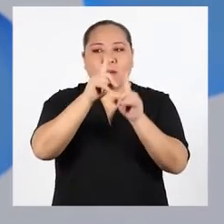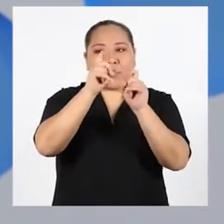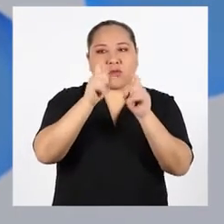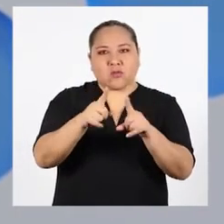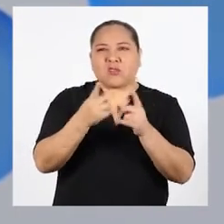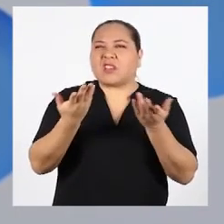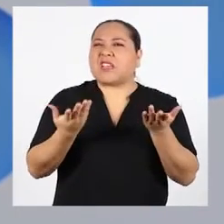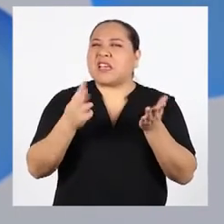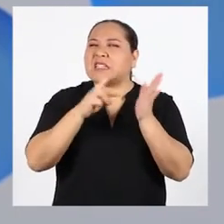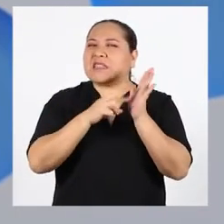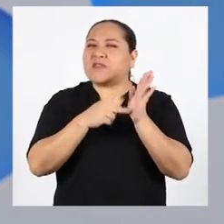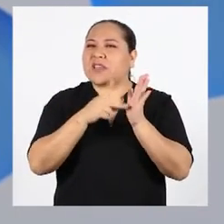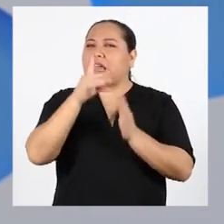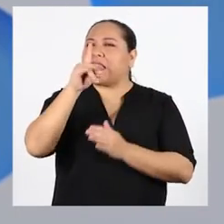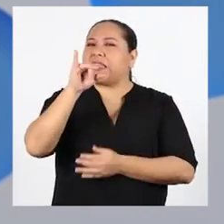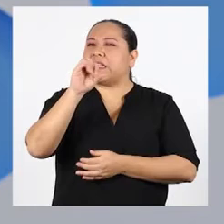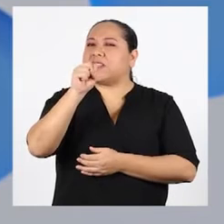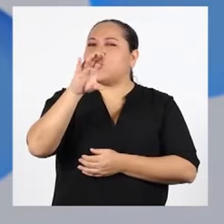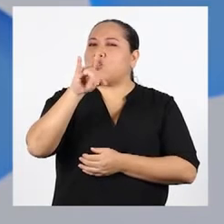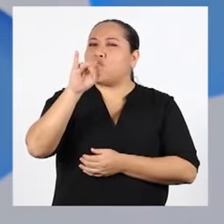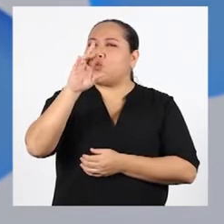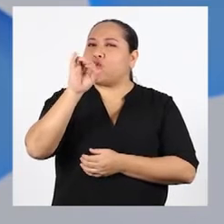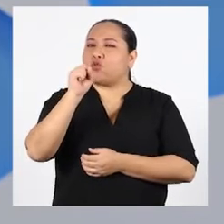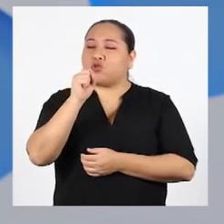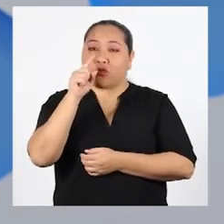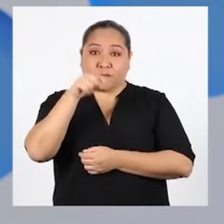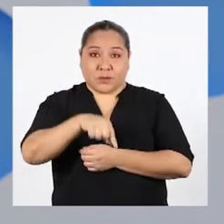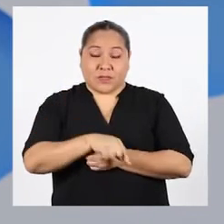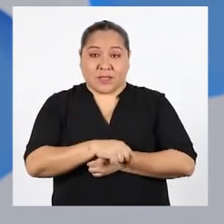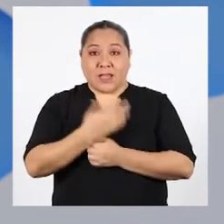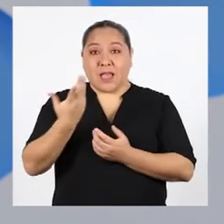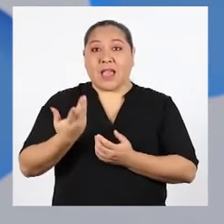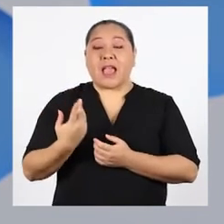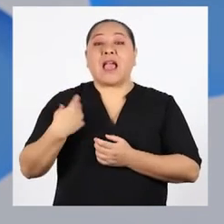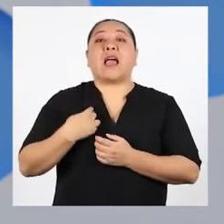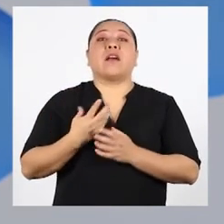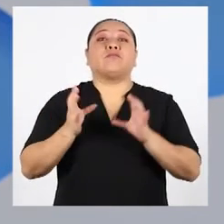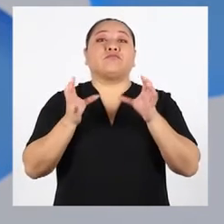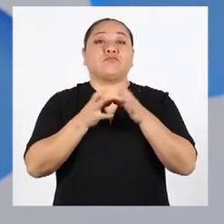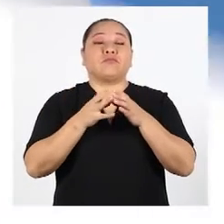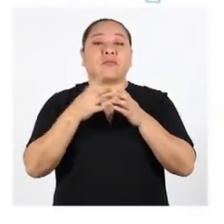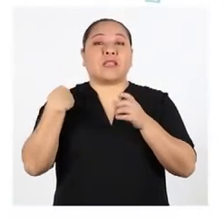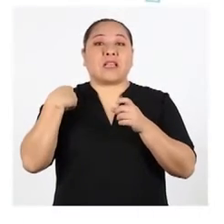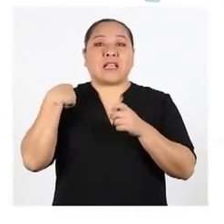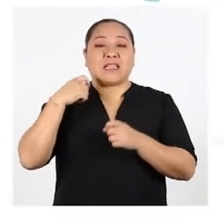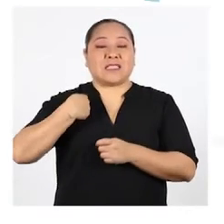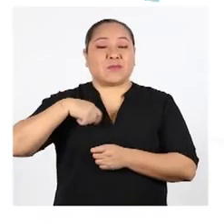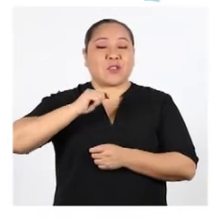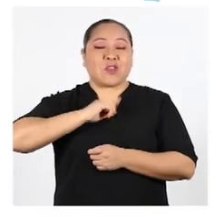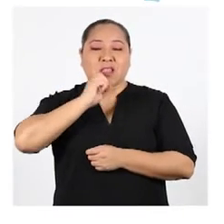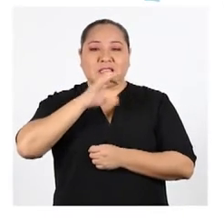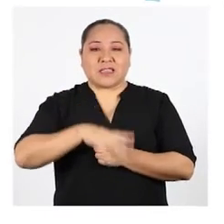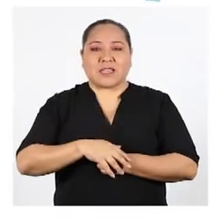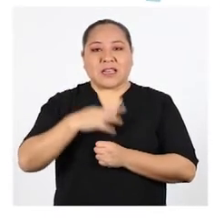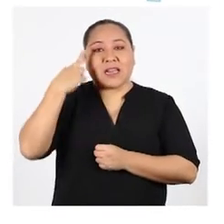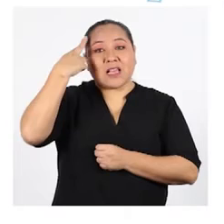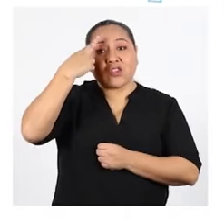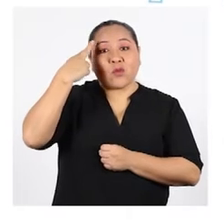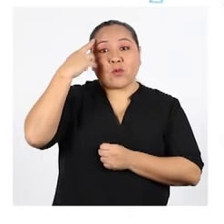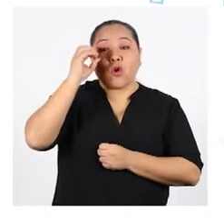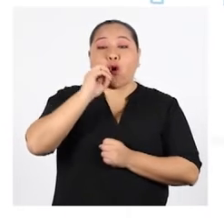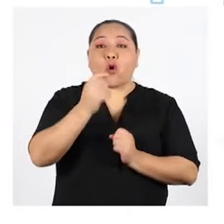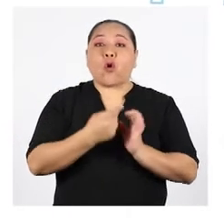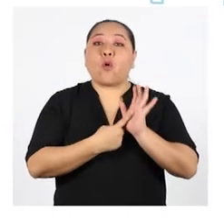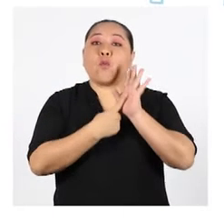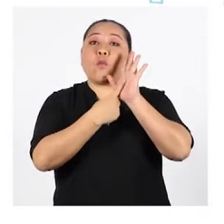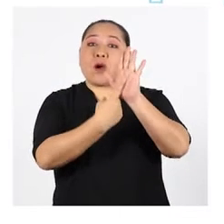a la pregunta ¿qué es un discurso? La Real Academia Española dice: razonamiento o